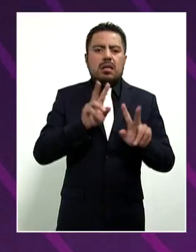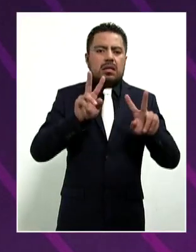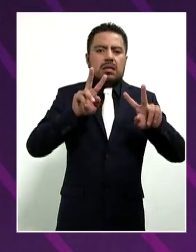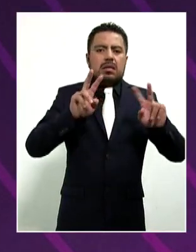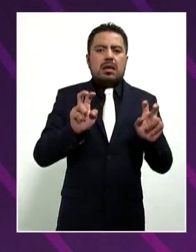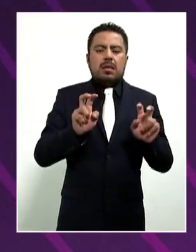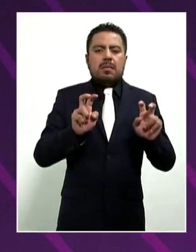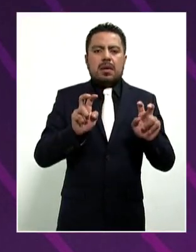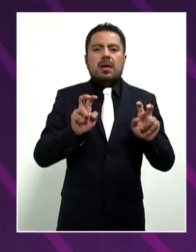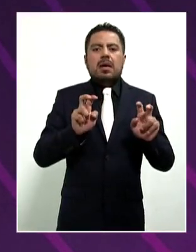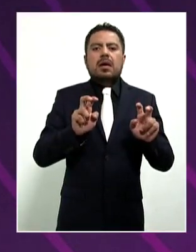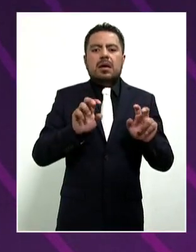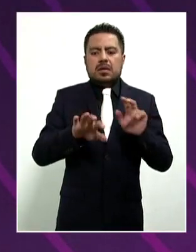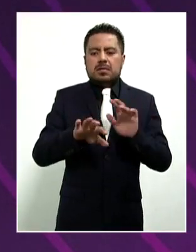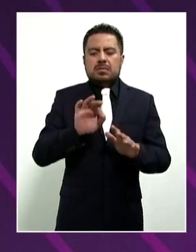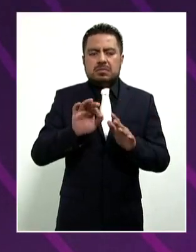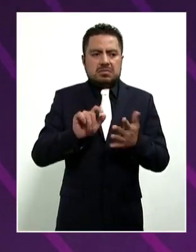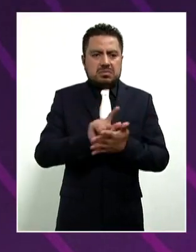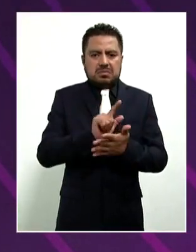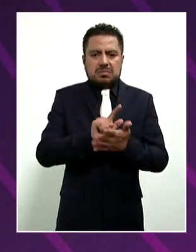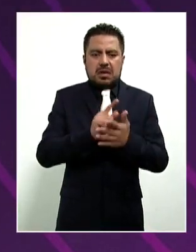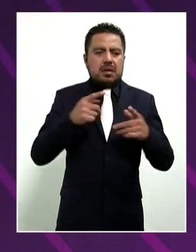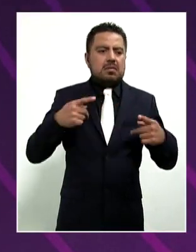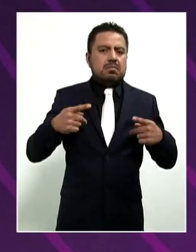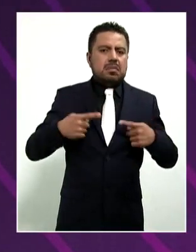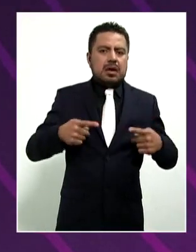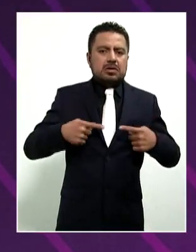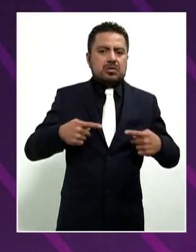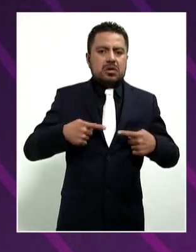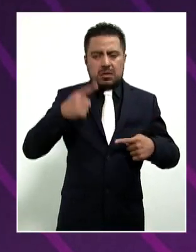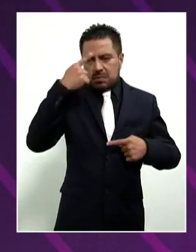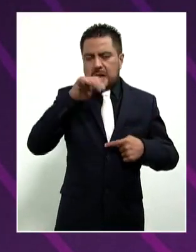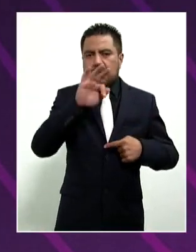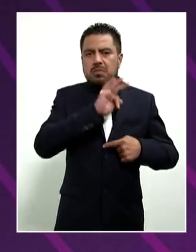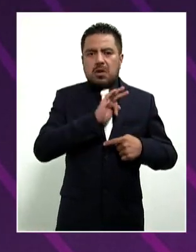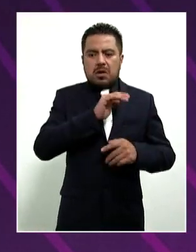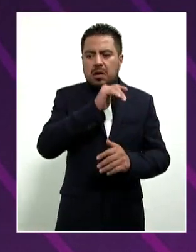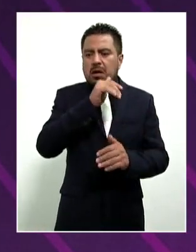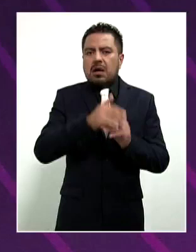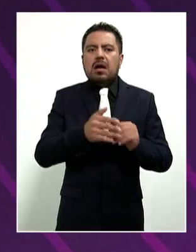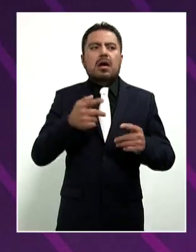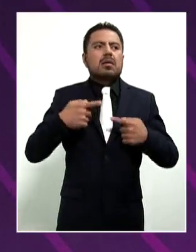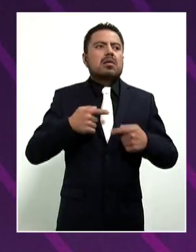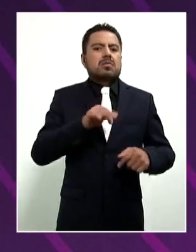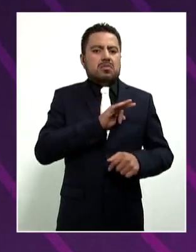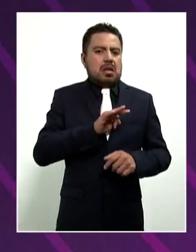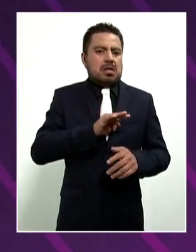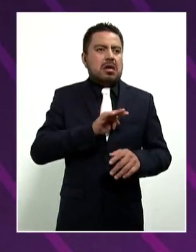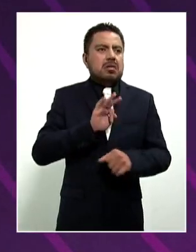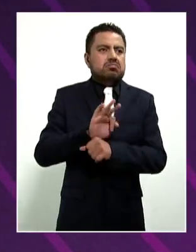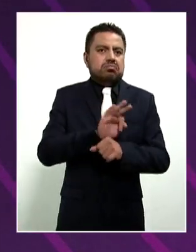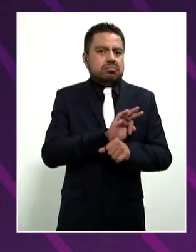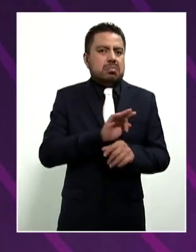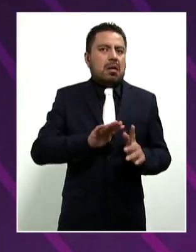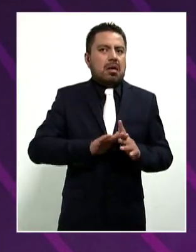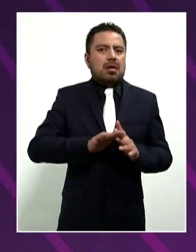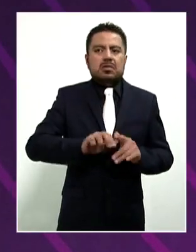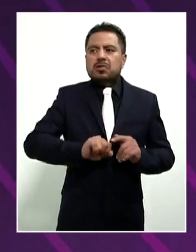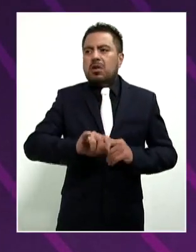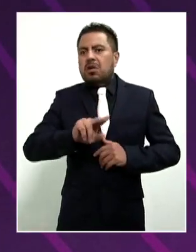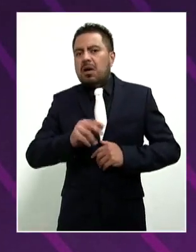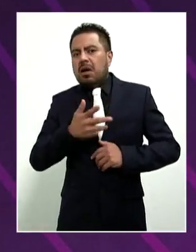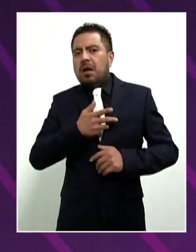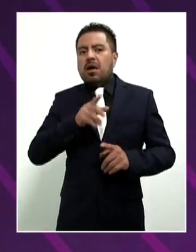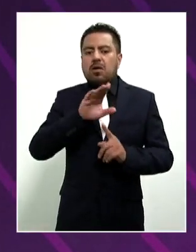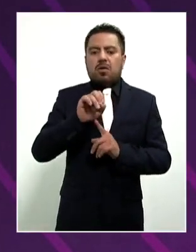tema de la elegibilidad de las personas para poder determinar si estas personas tienen la condición de refugiado o no. Efectivamente, también